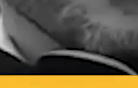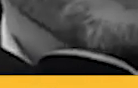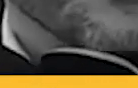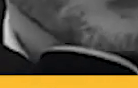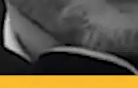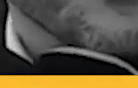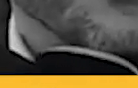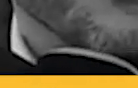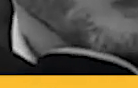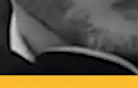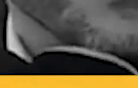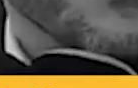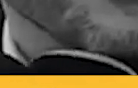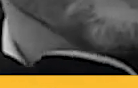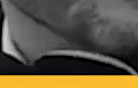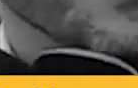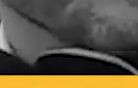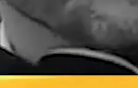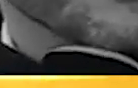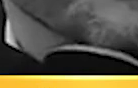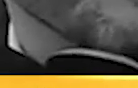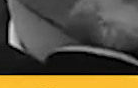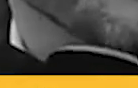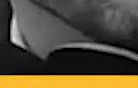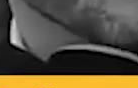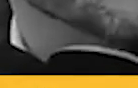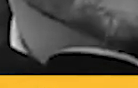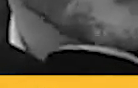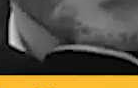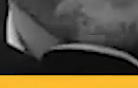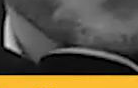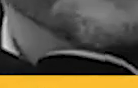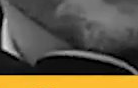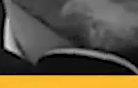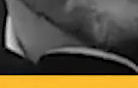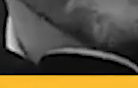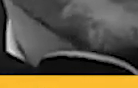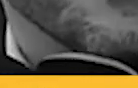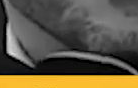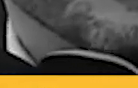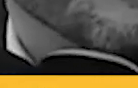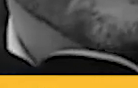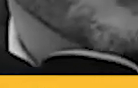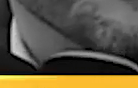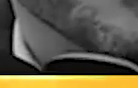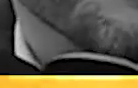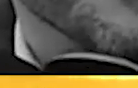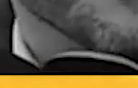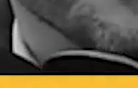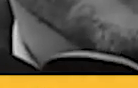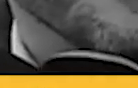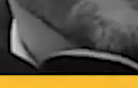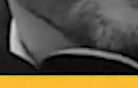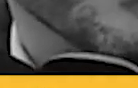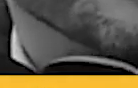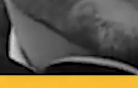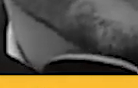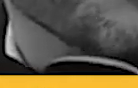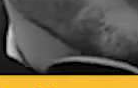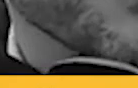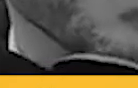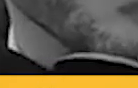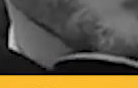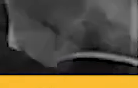Argentina por una cuestión que todos queremos y acompañamos, que es sacar al país adelante, pero fundamentalmente lograr